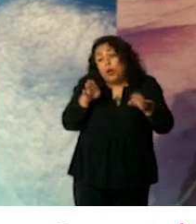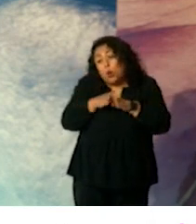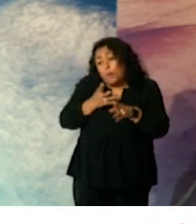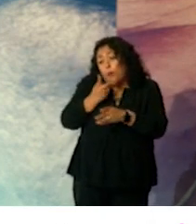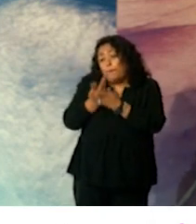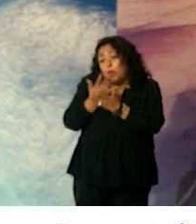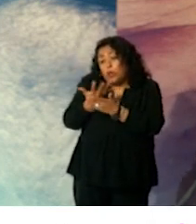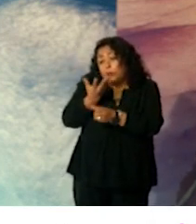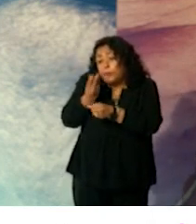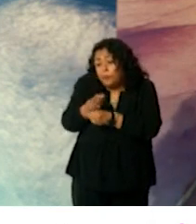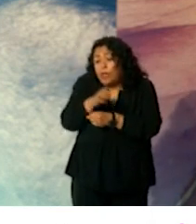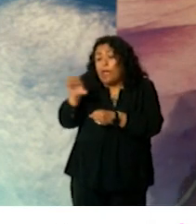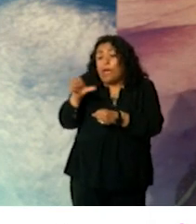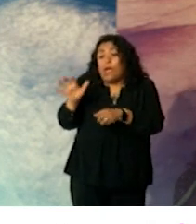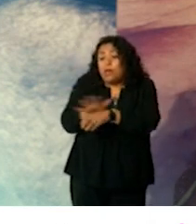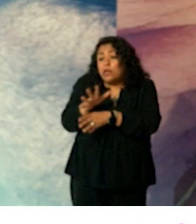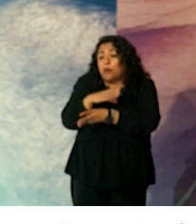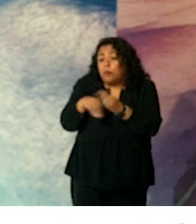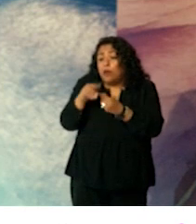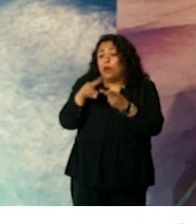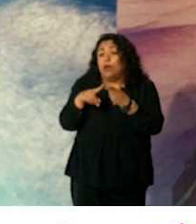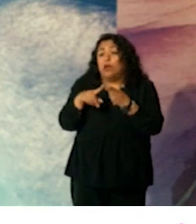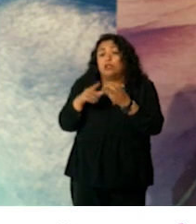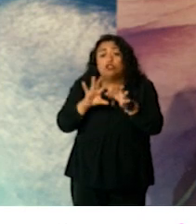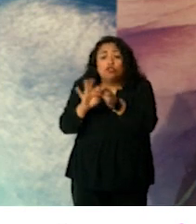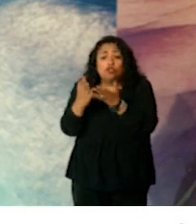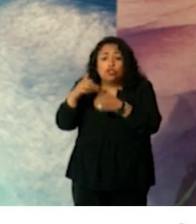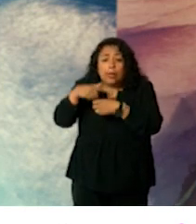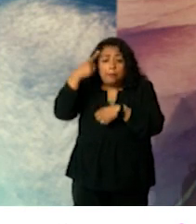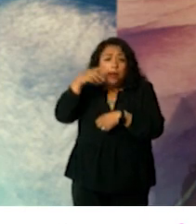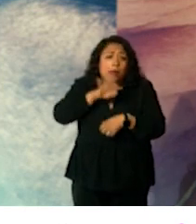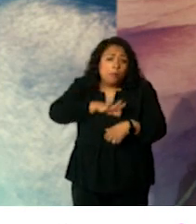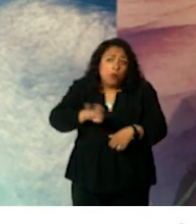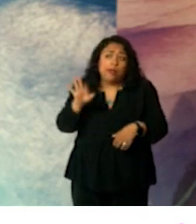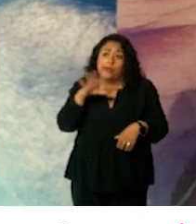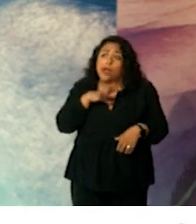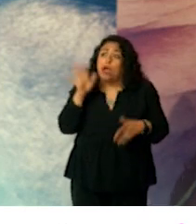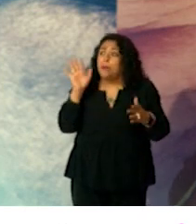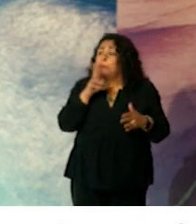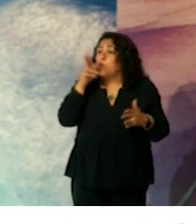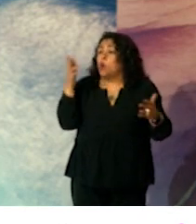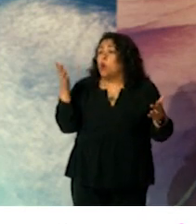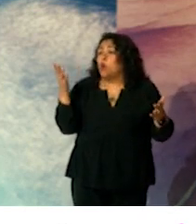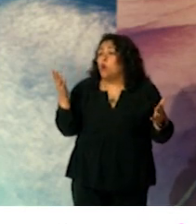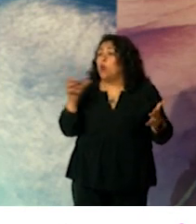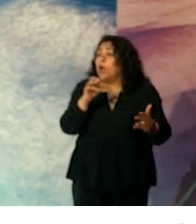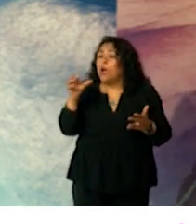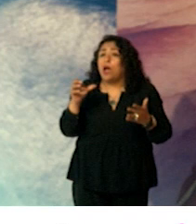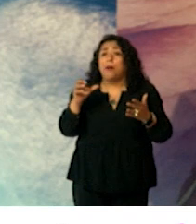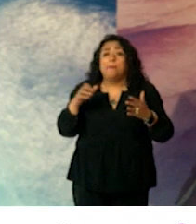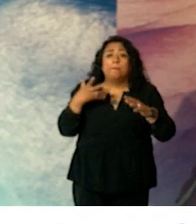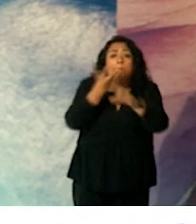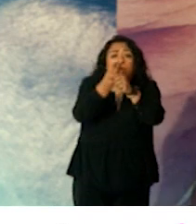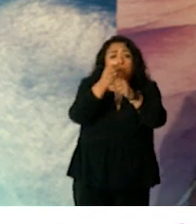este proyecto de energías renovables o de regeneración del tejido social para que se pueda tener un mejor enfrentamiento a la ebullición ante la